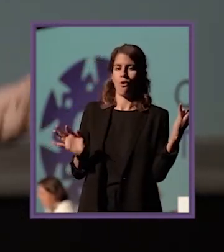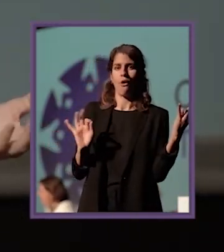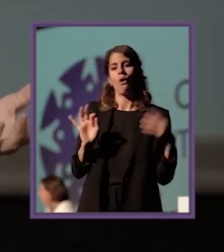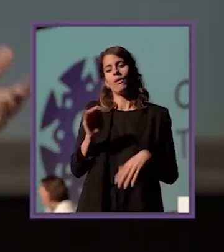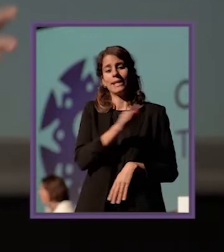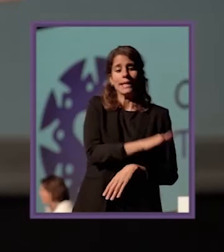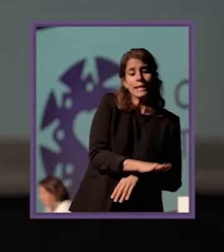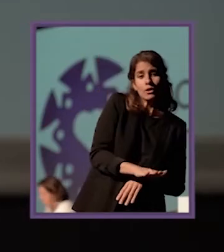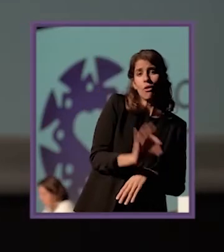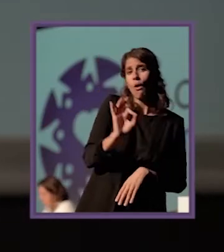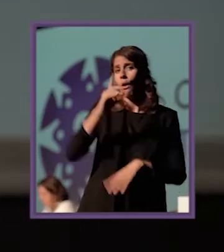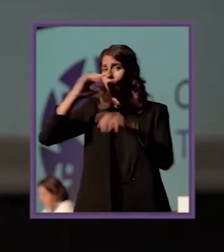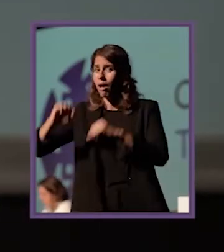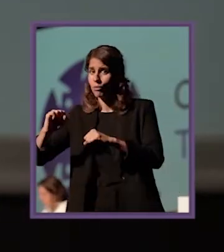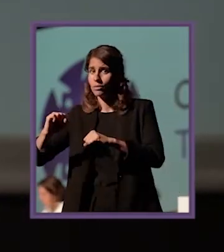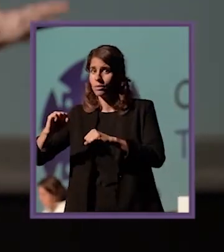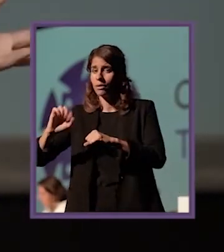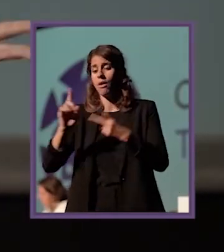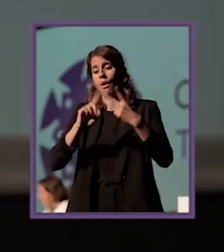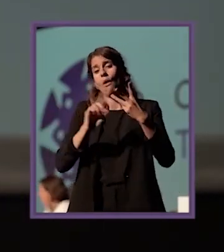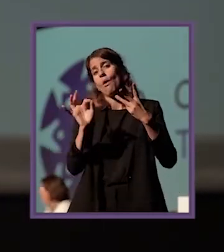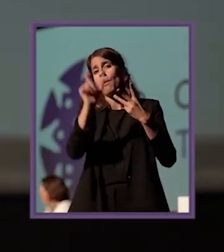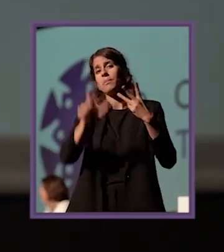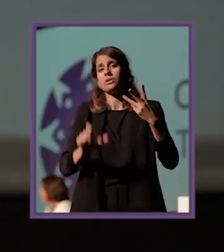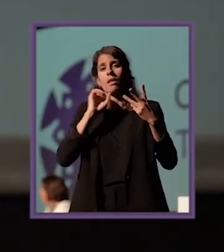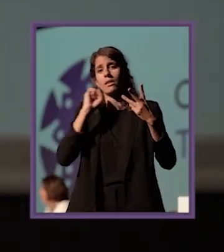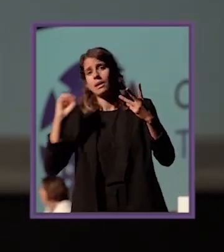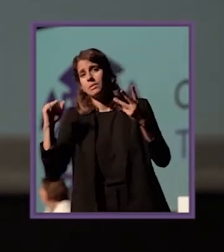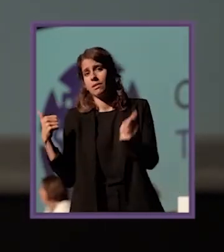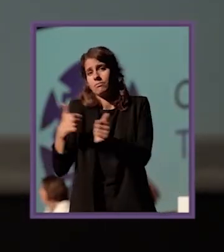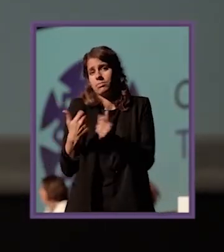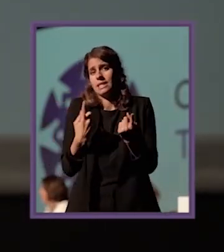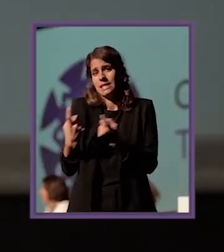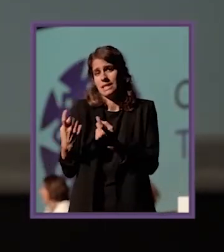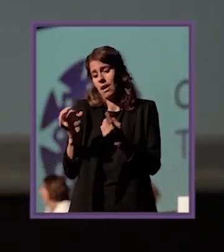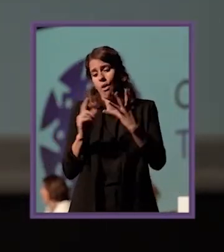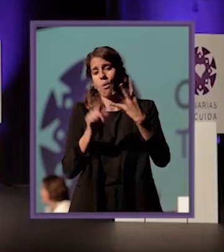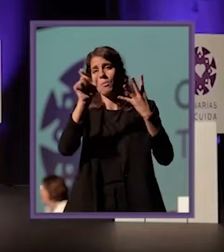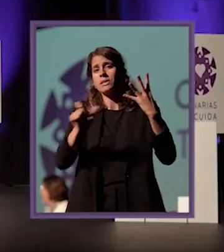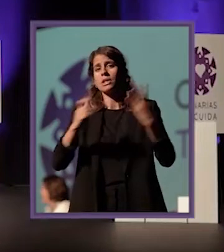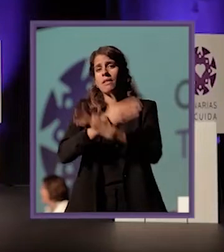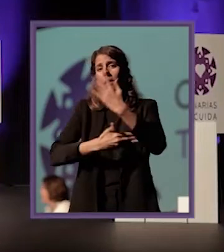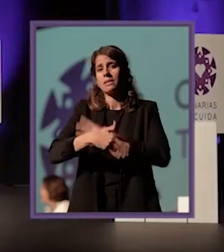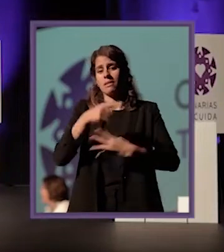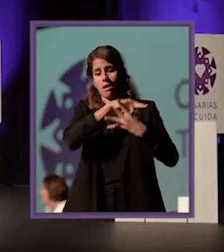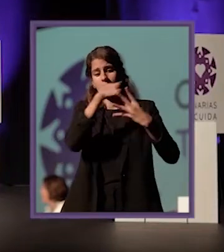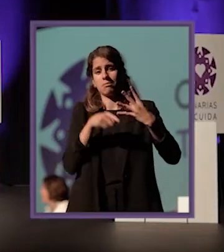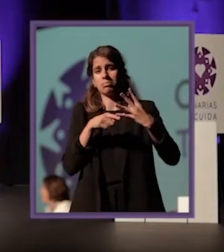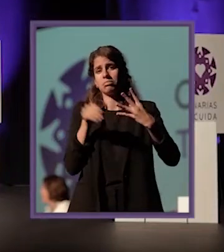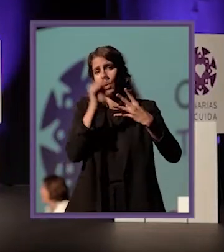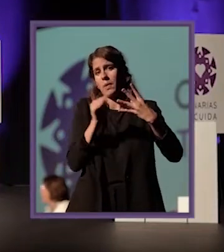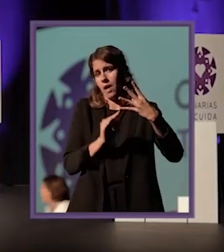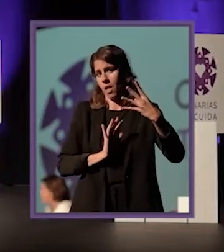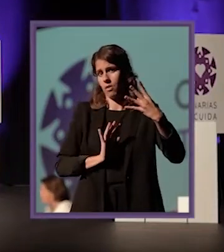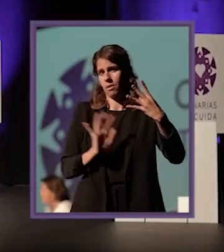para las niñas, para las personas con algún tipo de dependencia o de discapacidad, pero van mucho más allá. Todos necesitamos, a